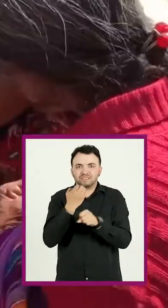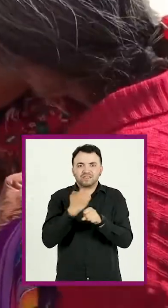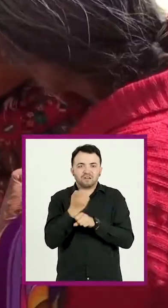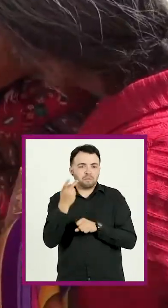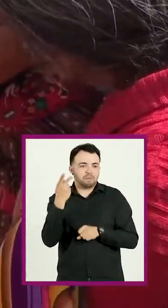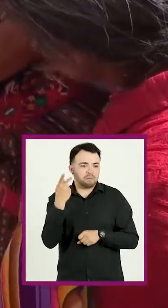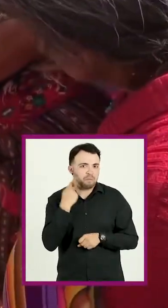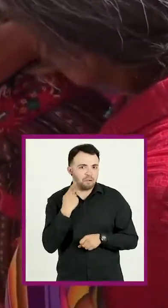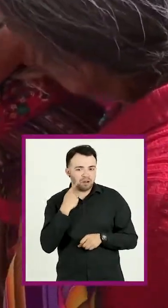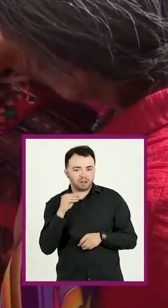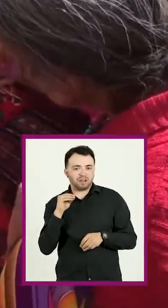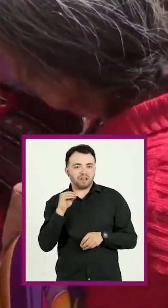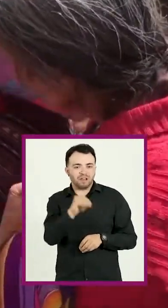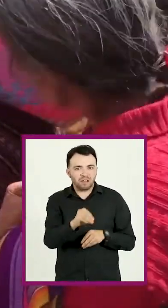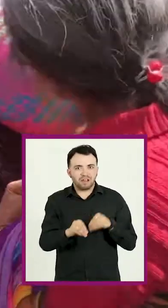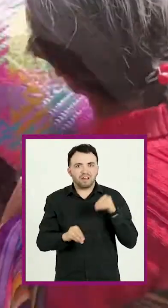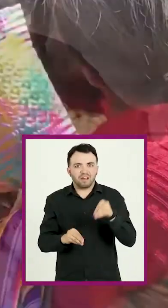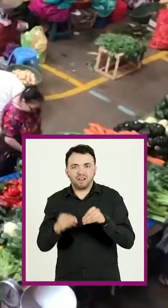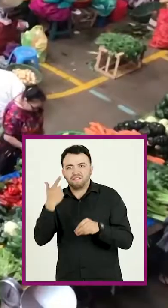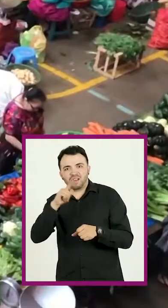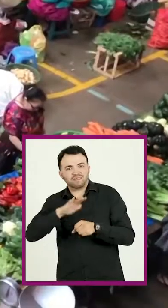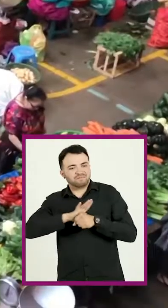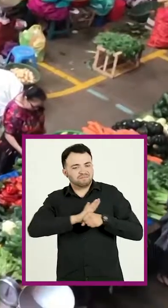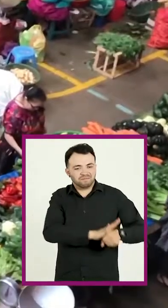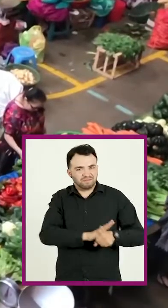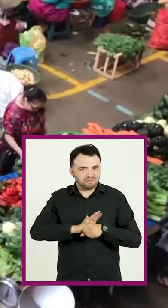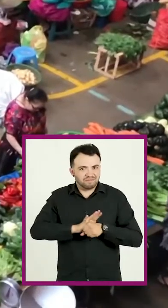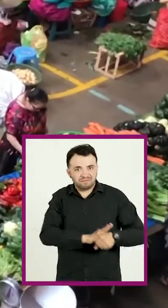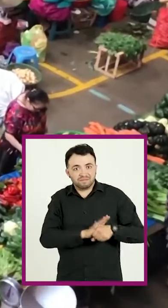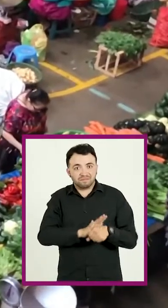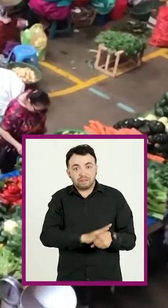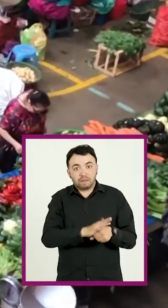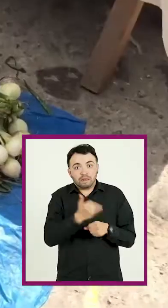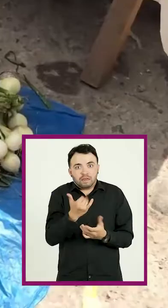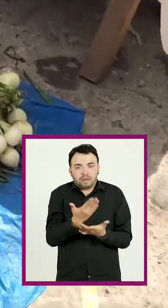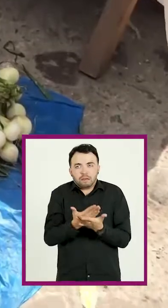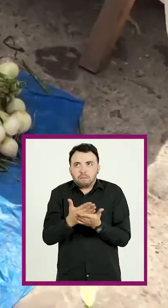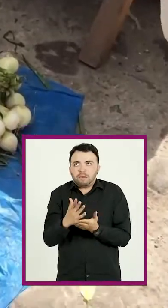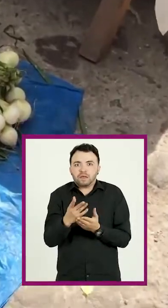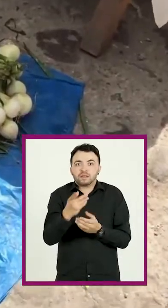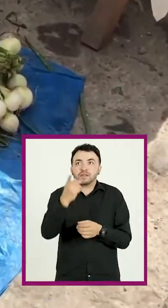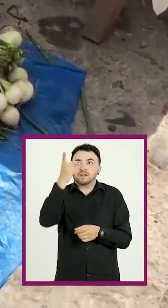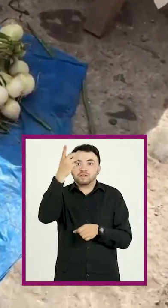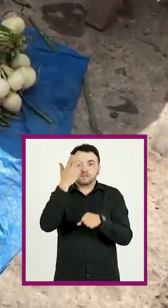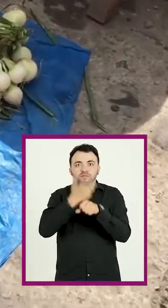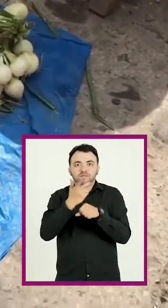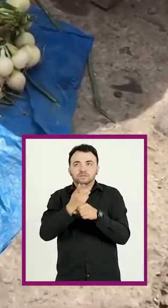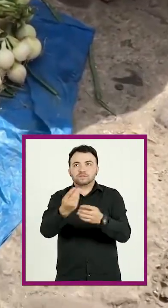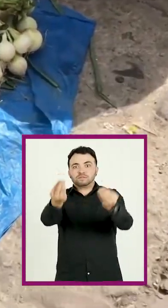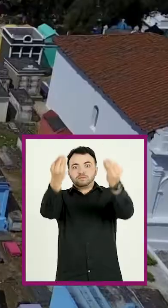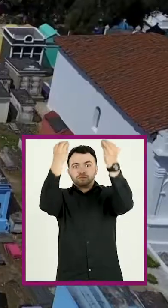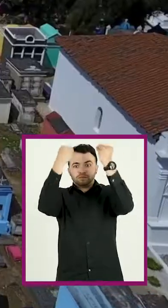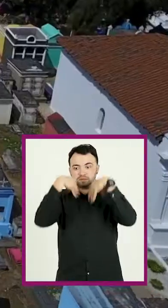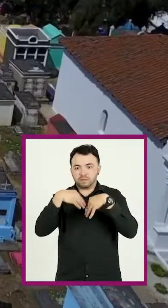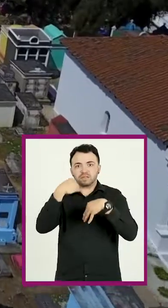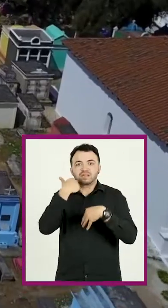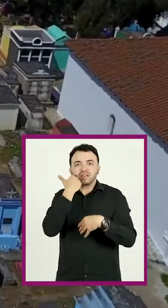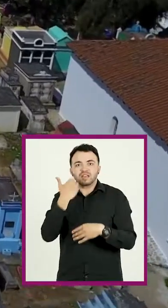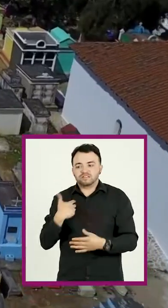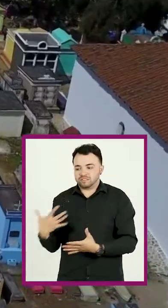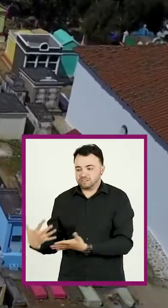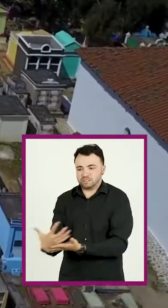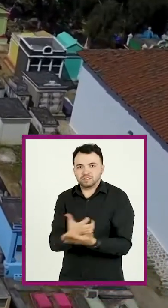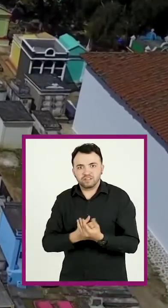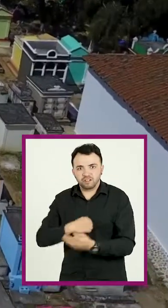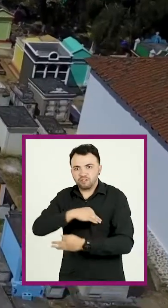las constantes intervenciones de potencias extranjeras deseosas de apoderarse de sus riquezas. En el